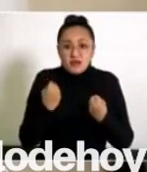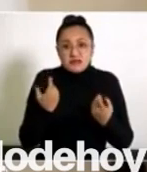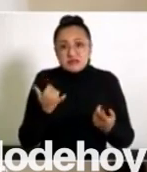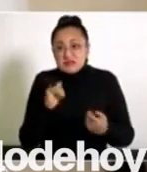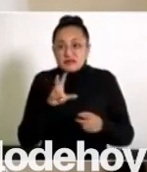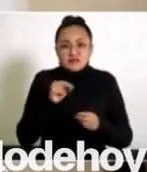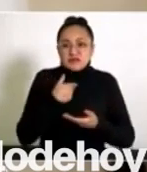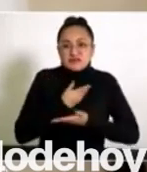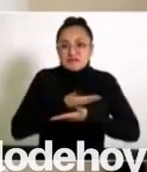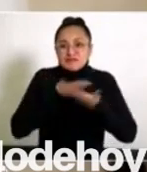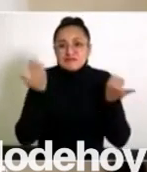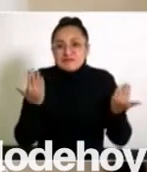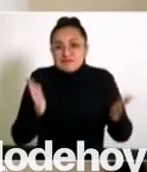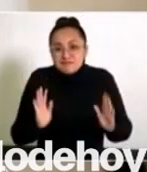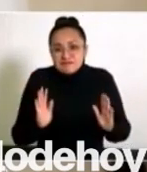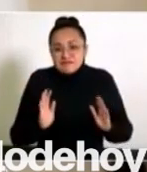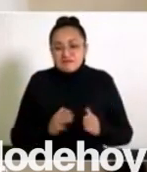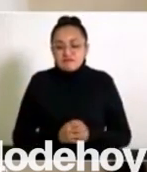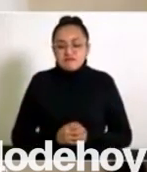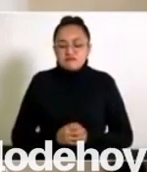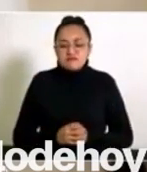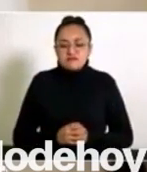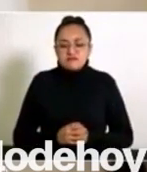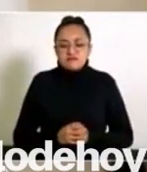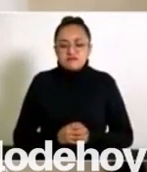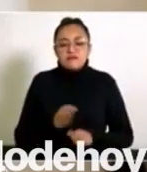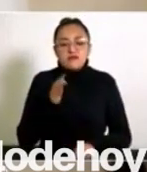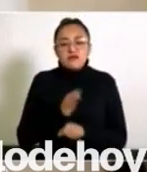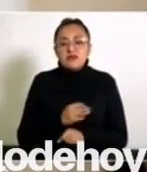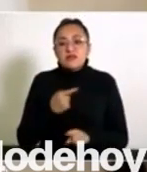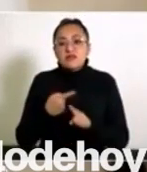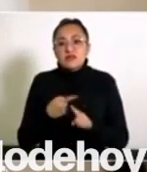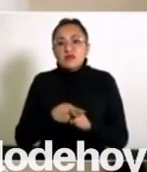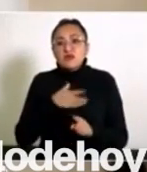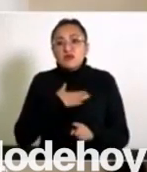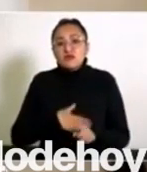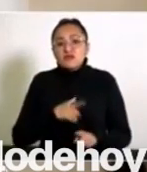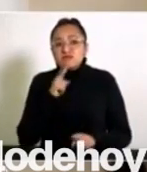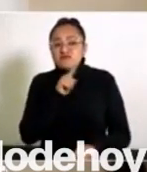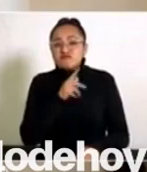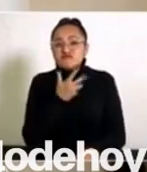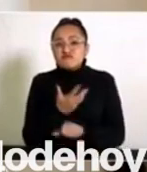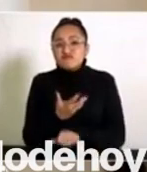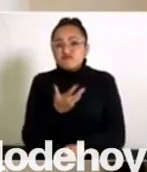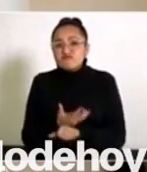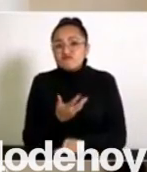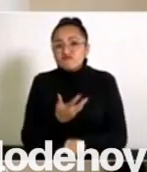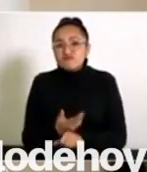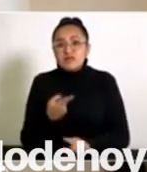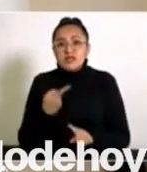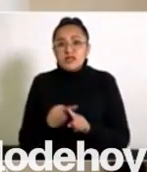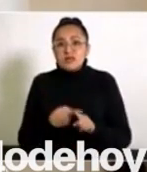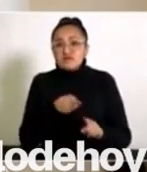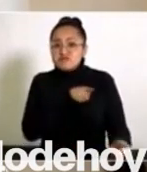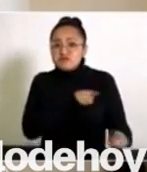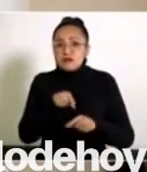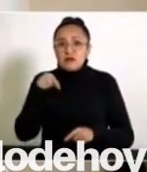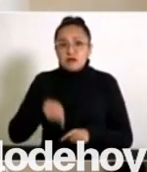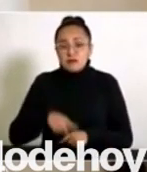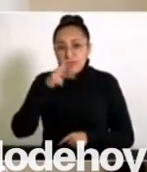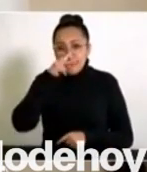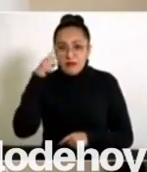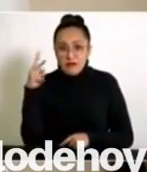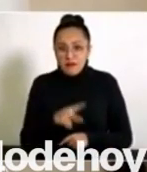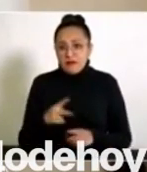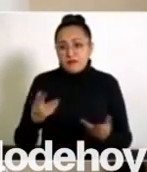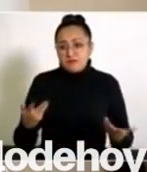es virtud es la justicia americana que sea juzgado en mexico